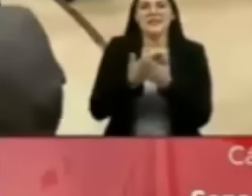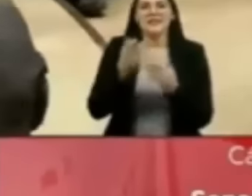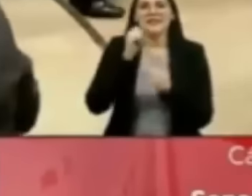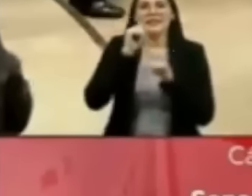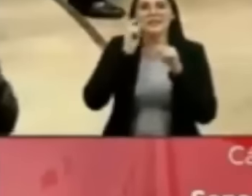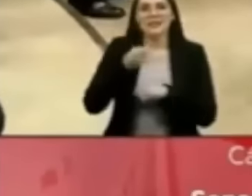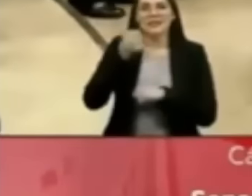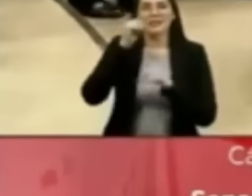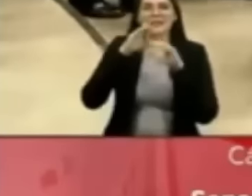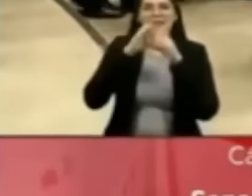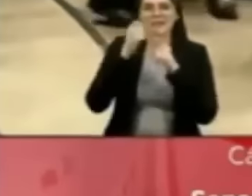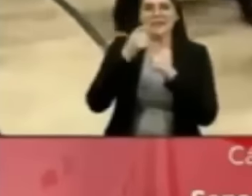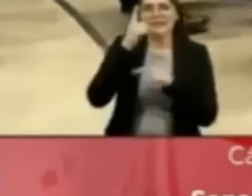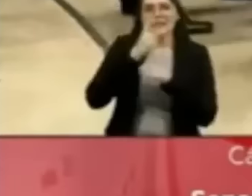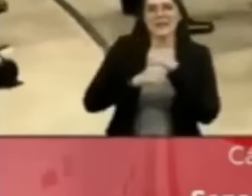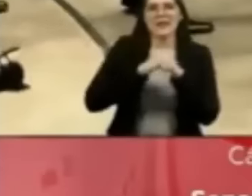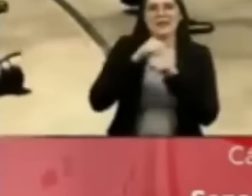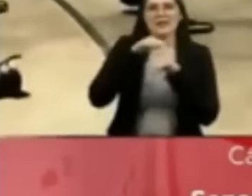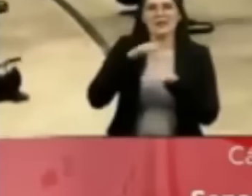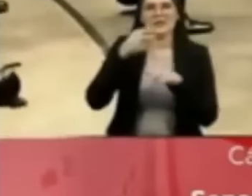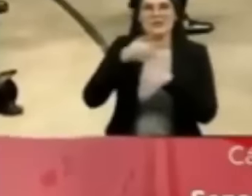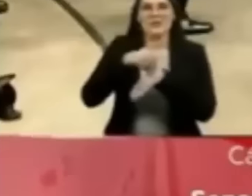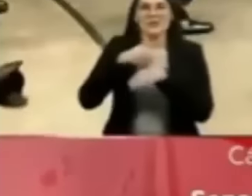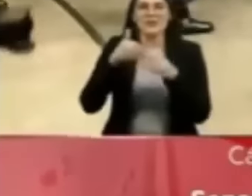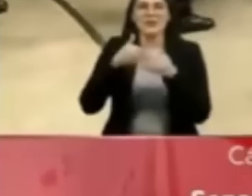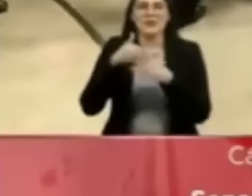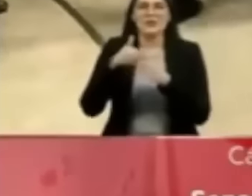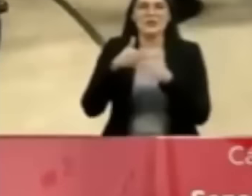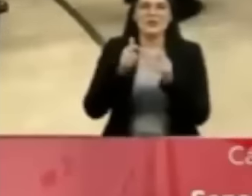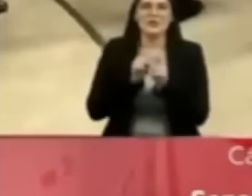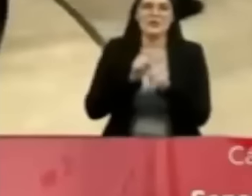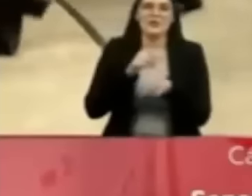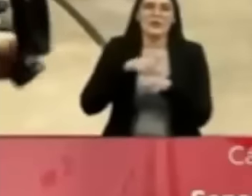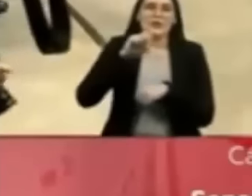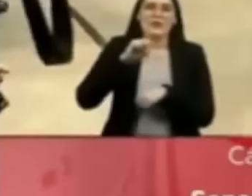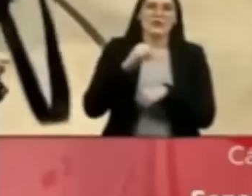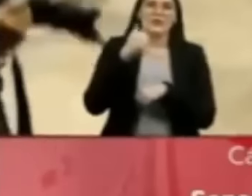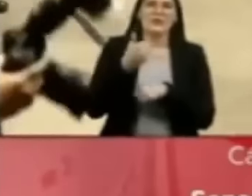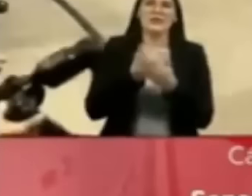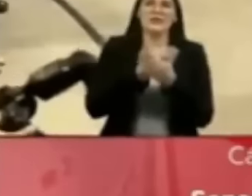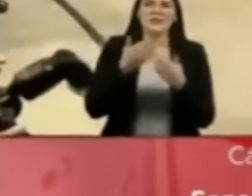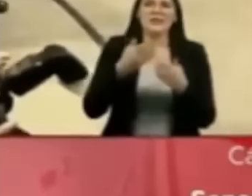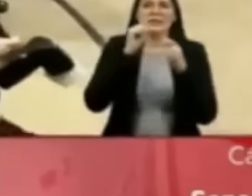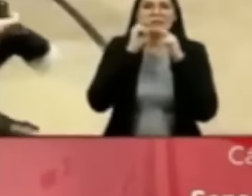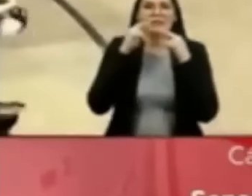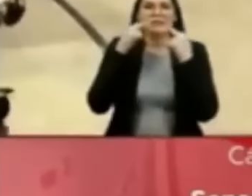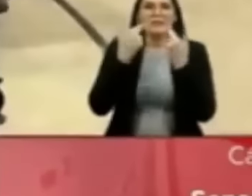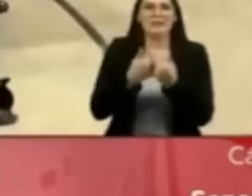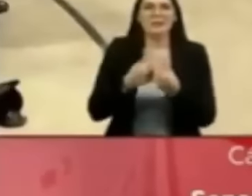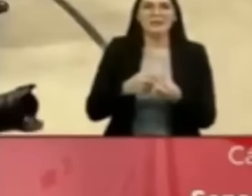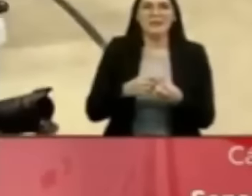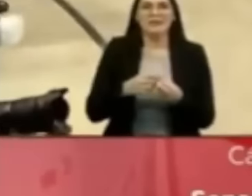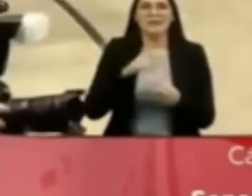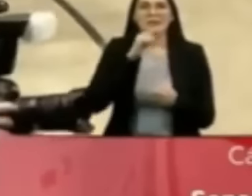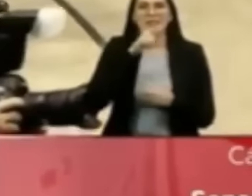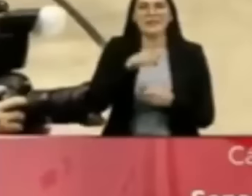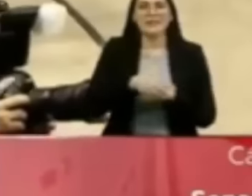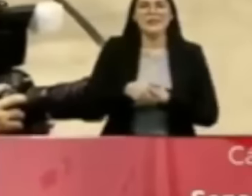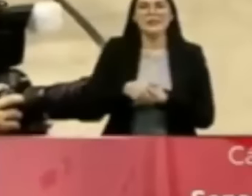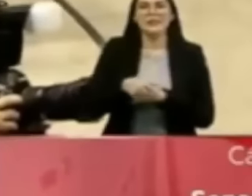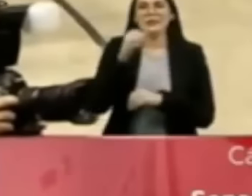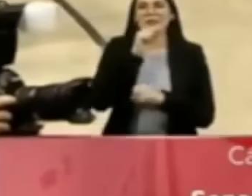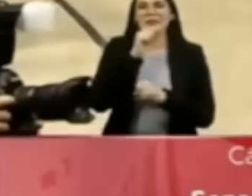a Alejandro Murat, el exgobernador de Oaxaca, antes priista, ahora también formando parte